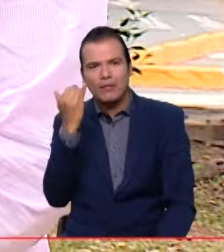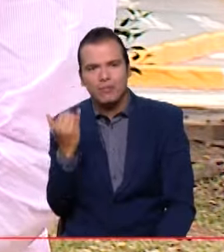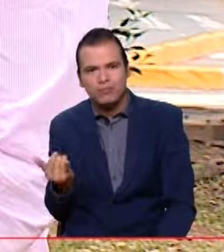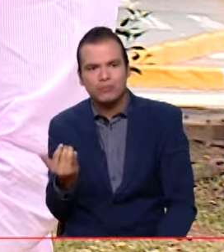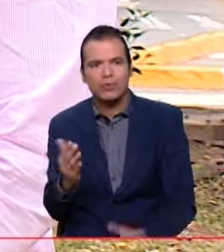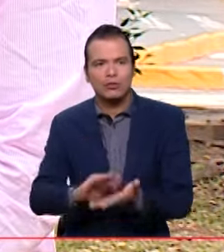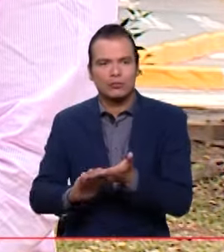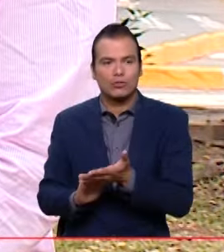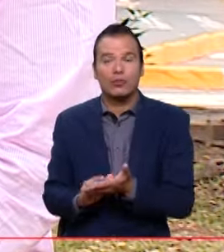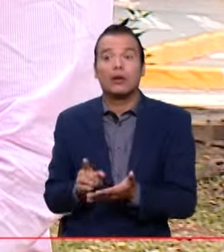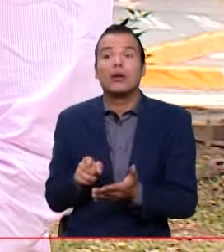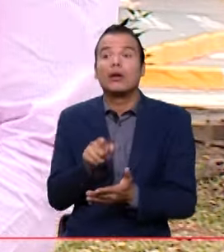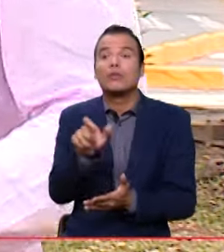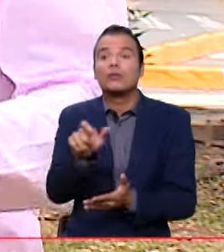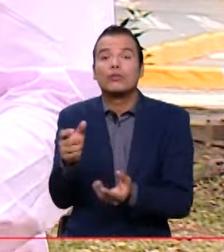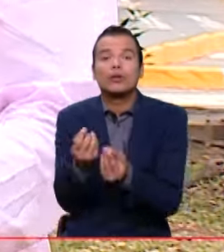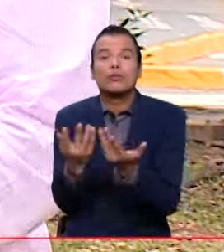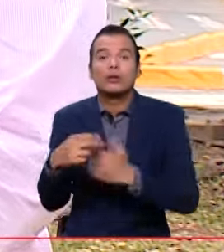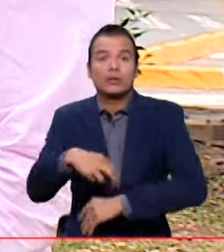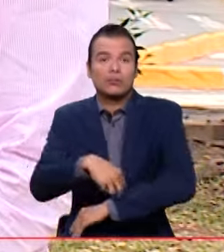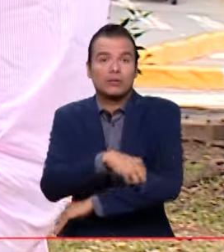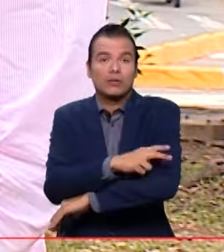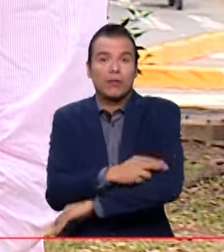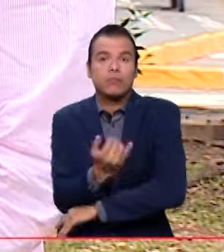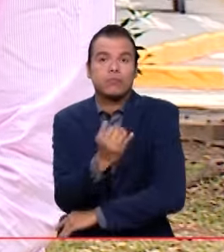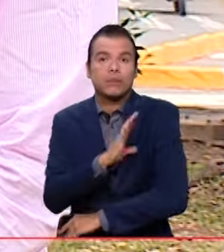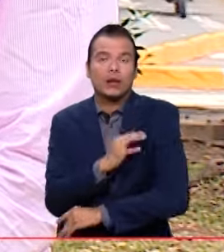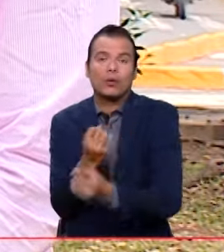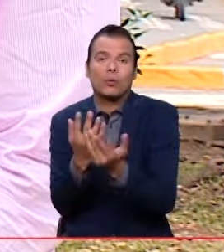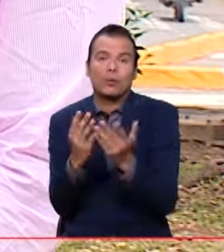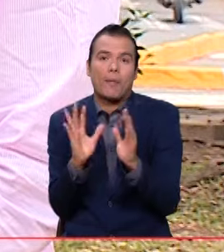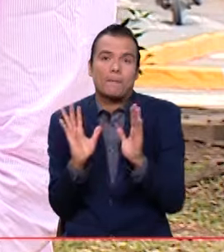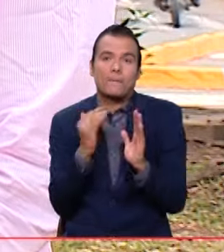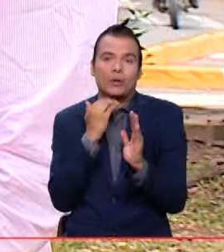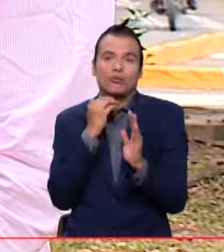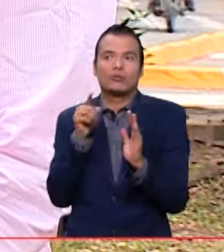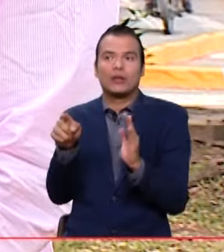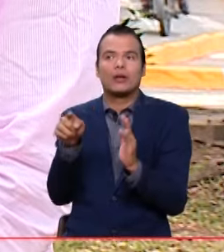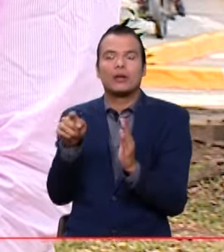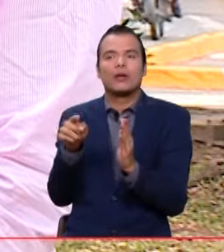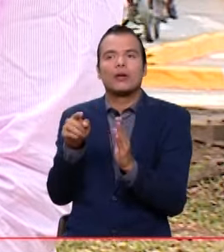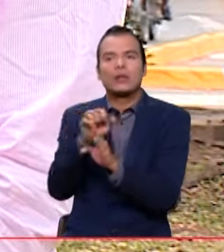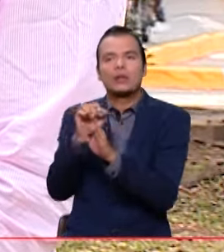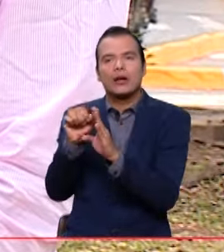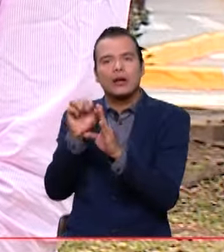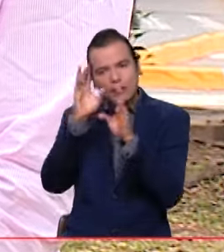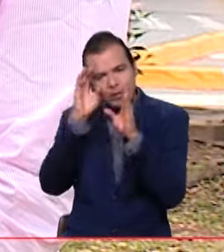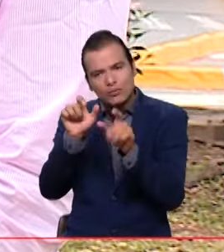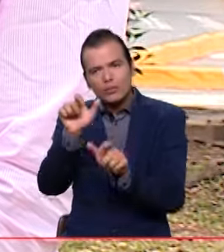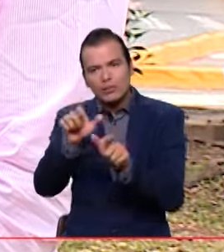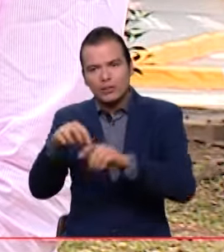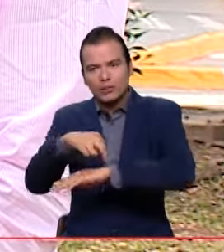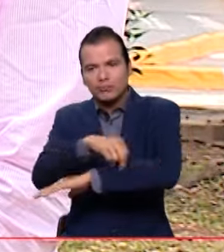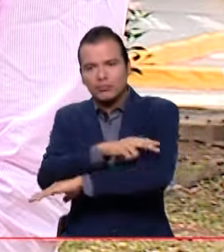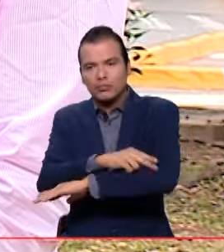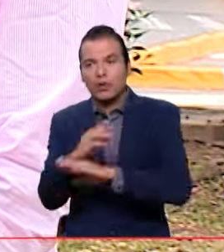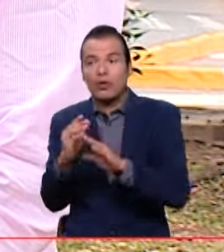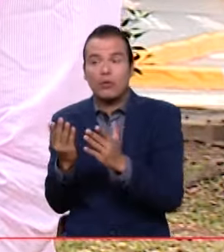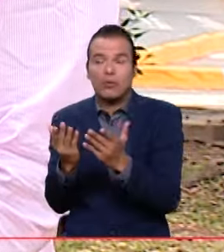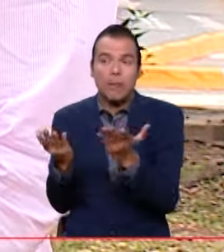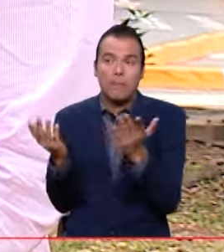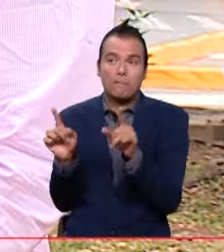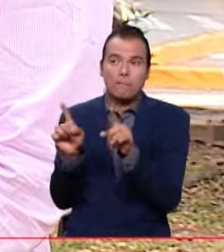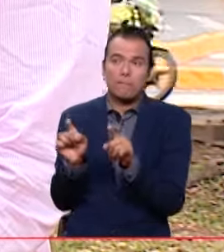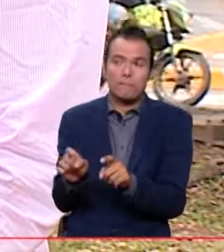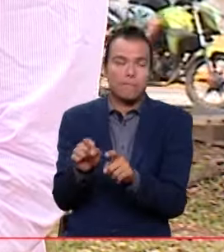es el censo real de los habitantes de calle y no sabemos qué programas están trayendo ustedes para tratar de recuperar a esta población. ¿Quizás también hurtan a las personas?